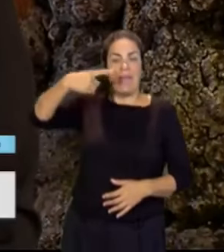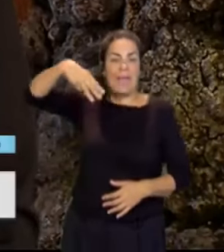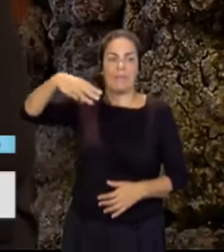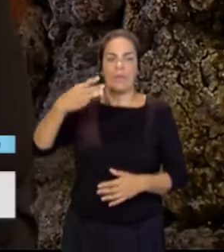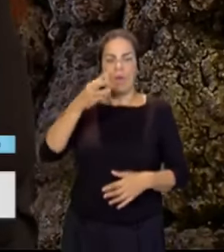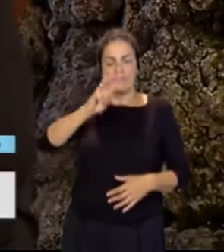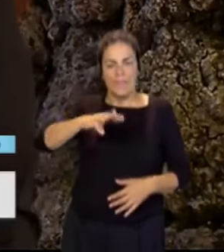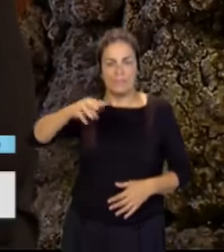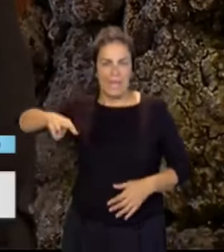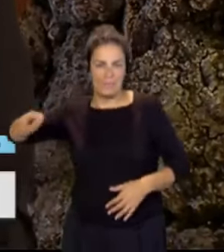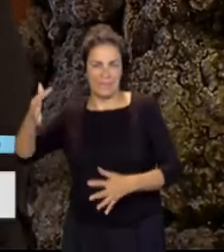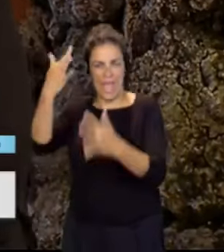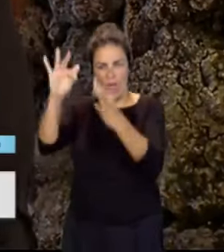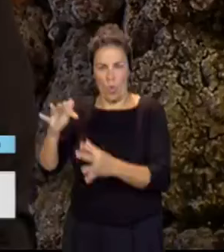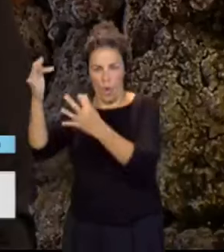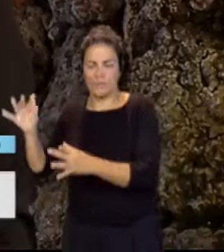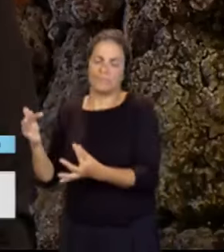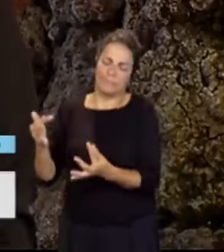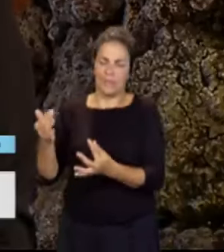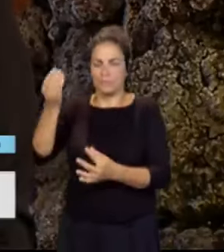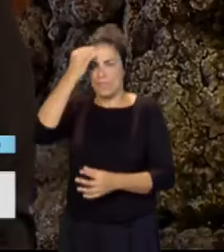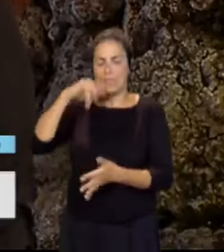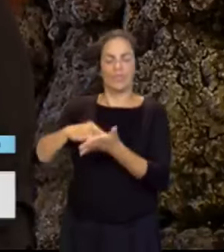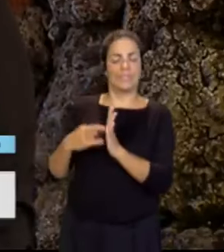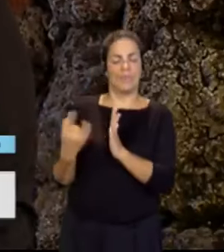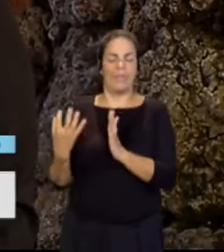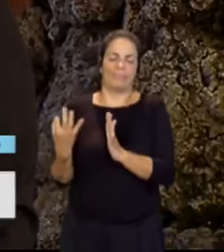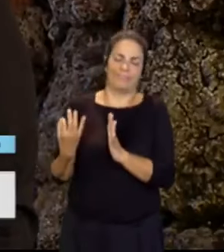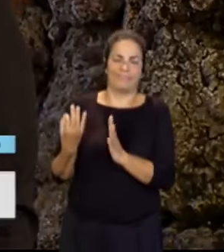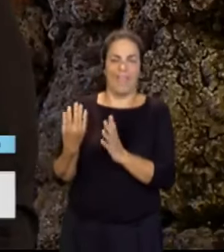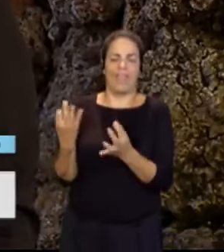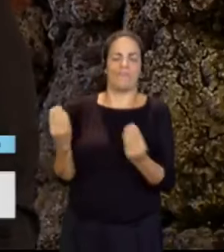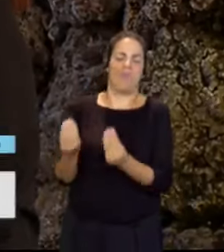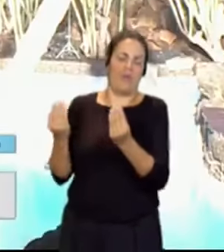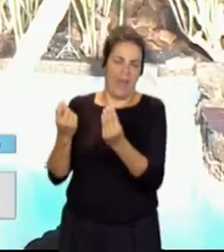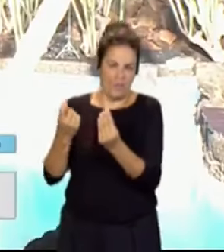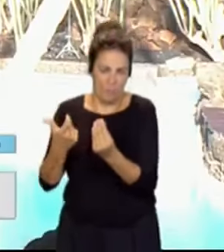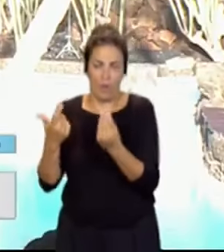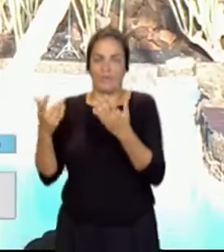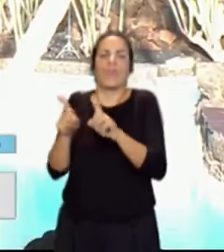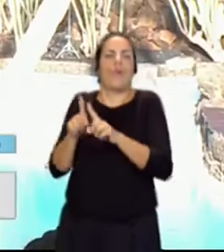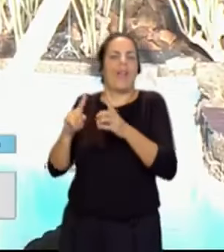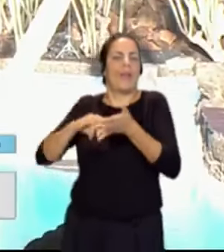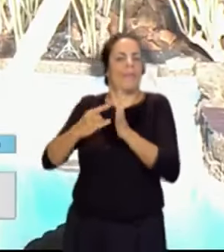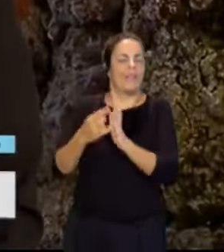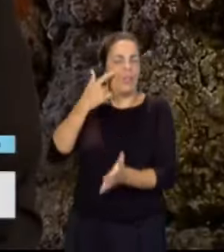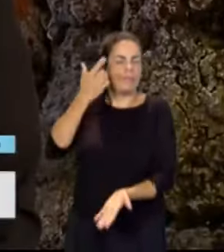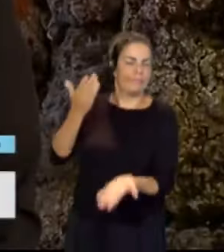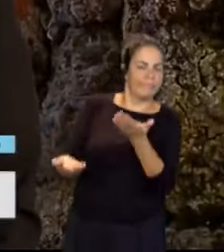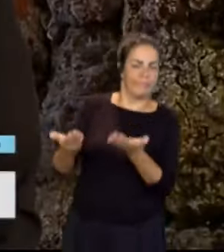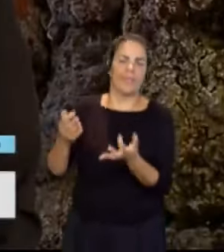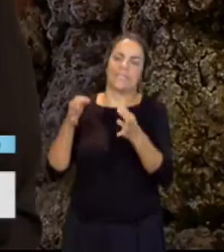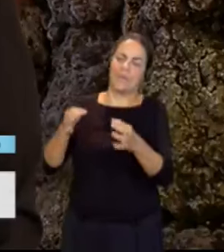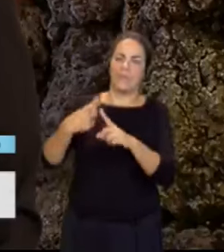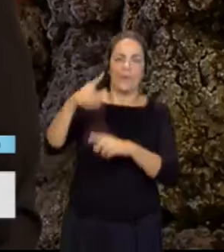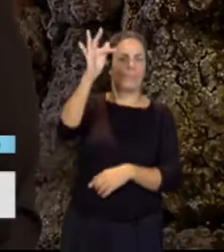decimos hay Nos gustaría que fuera un poquito más perfecto no Para conocer pero eh Como todos los métodos siempre de medición pues tienen su sus pros